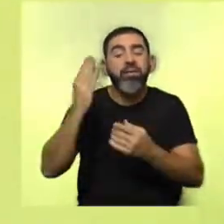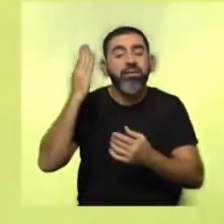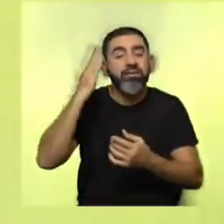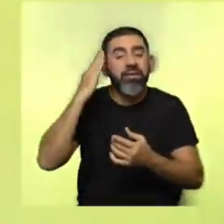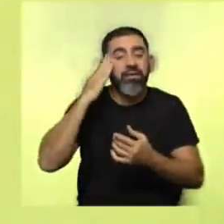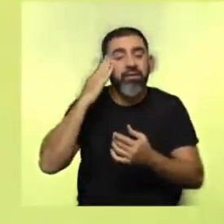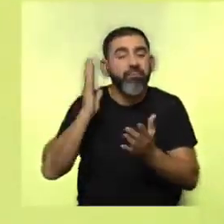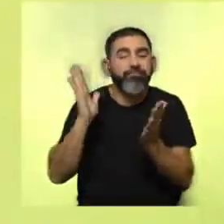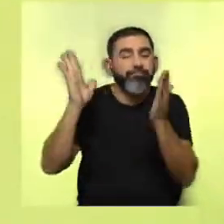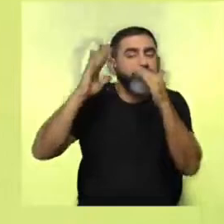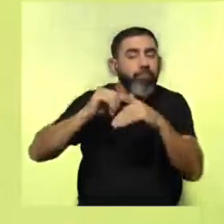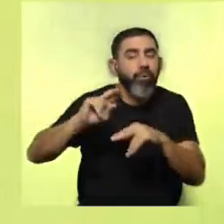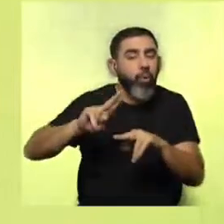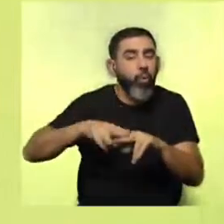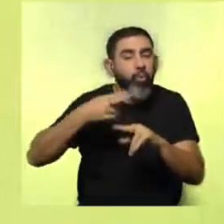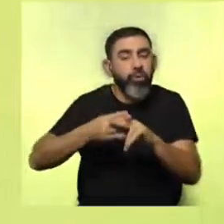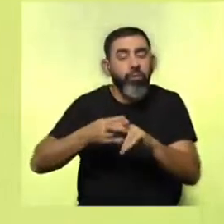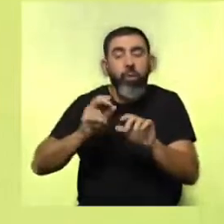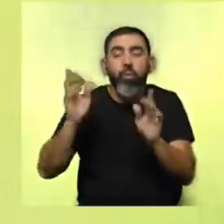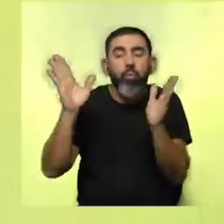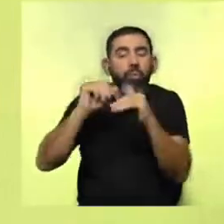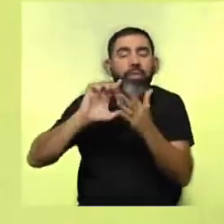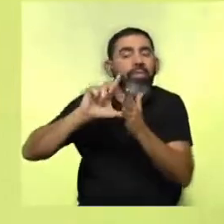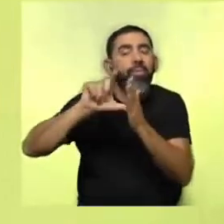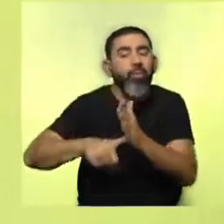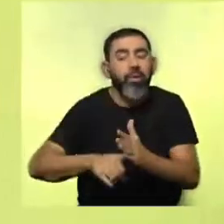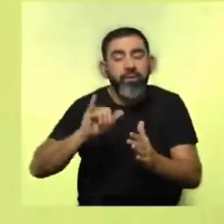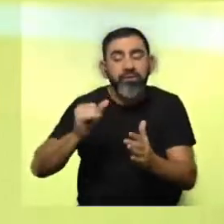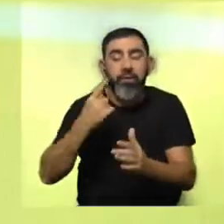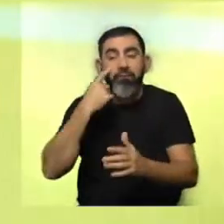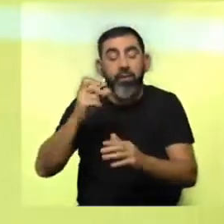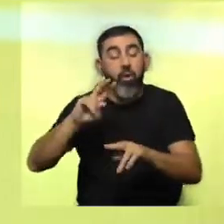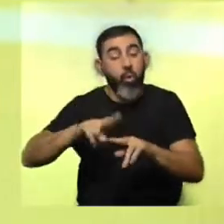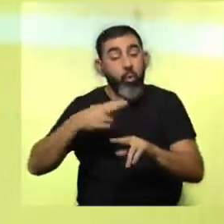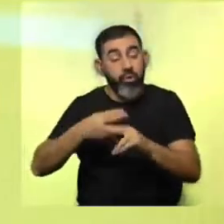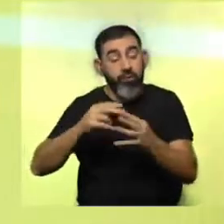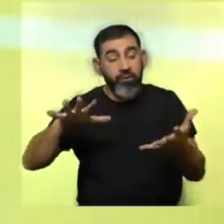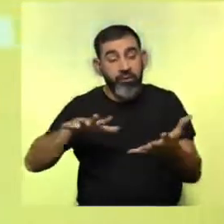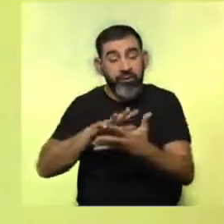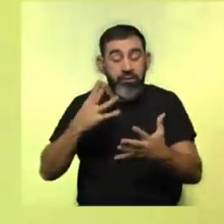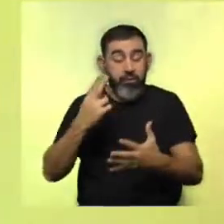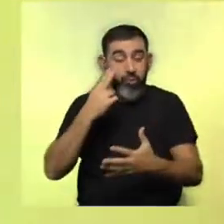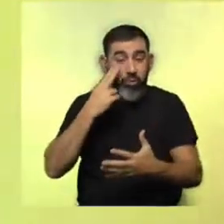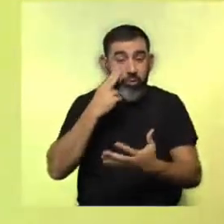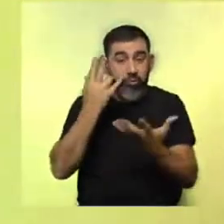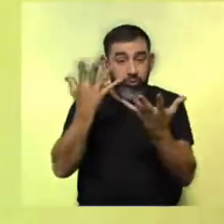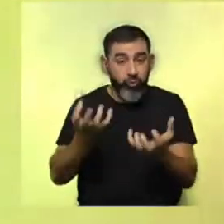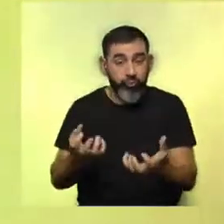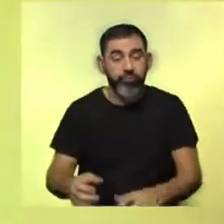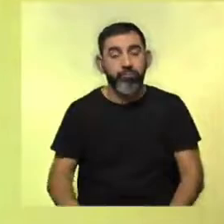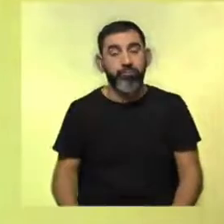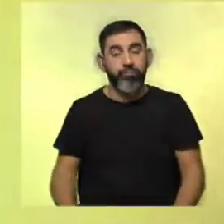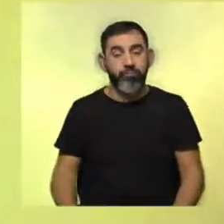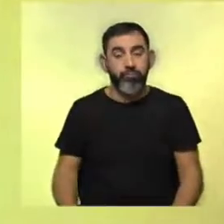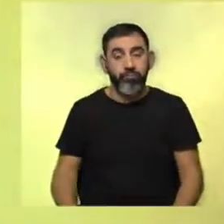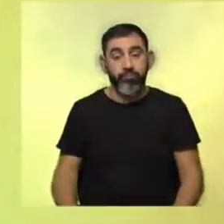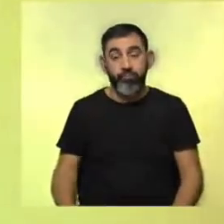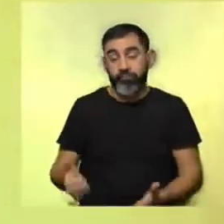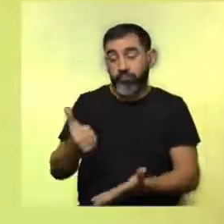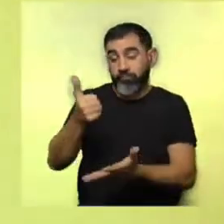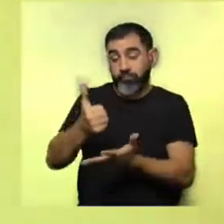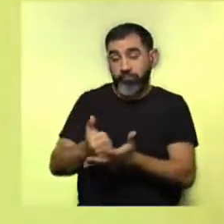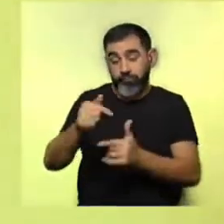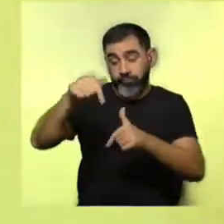que no podemos dilatar en el tiempo si queremos evitar episodios como este. Y dentro de quienes nos van a acompañar en